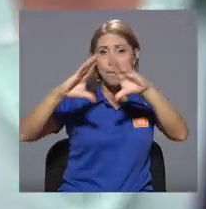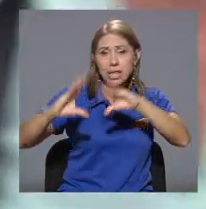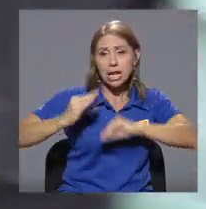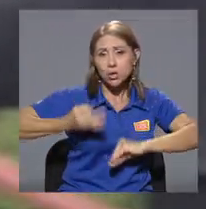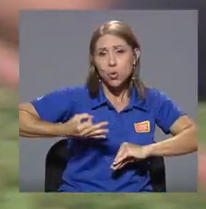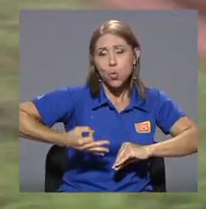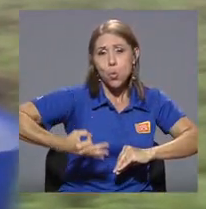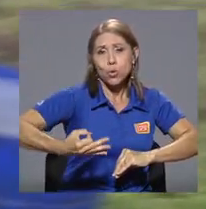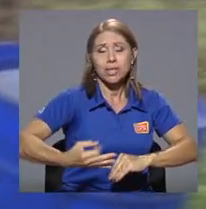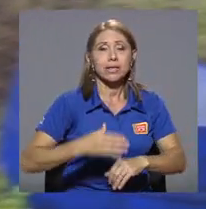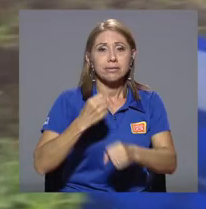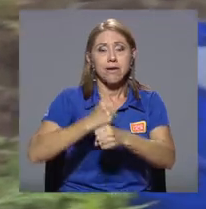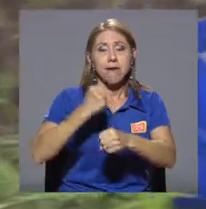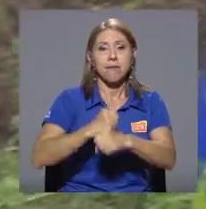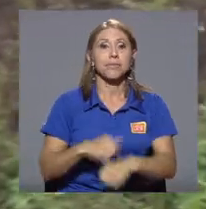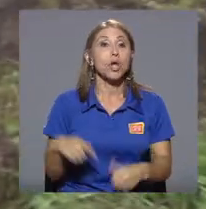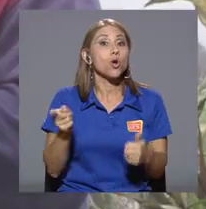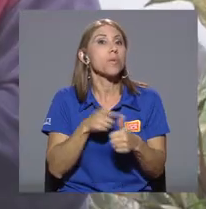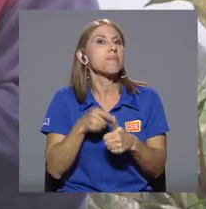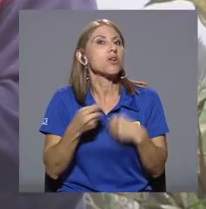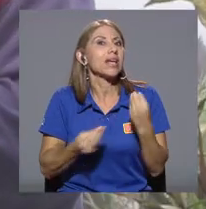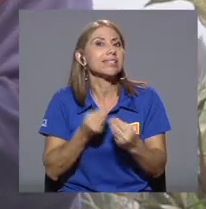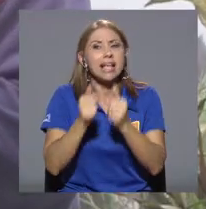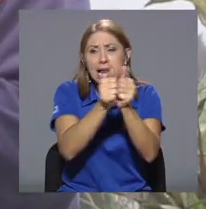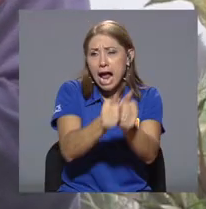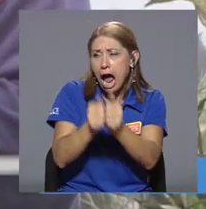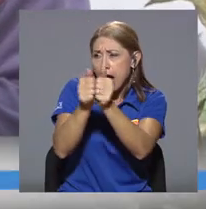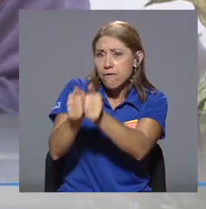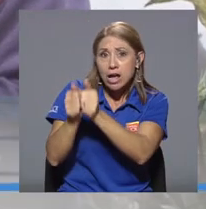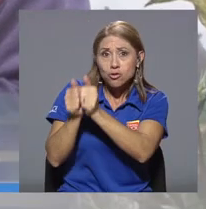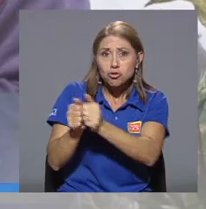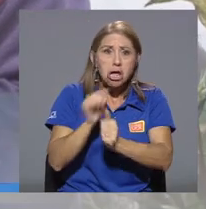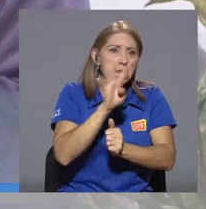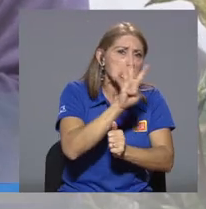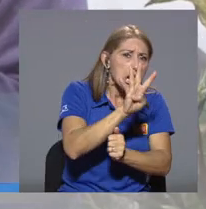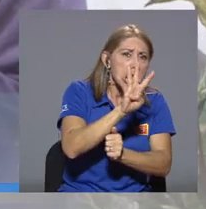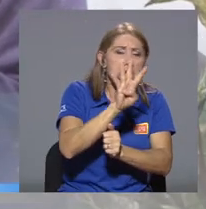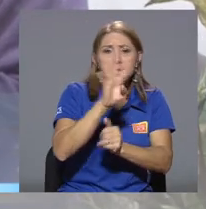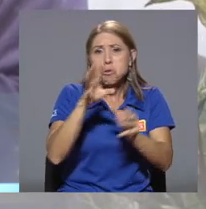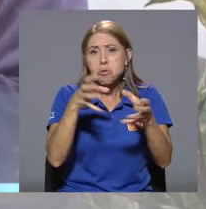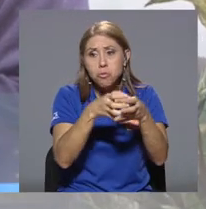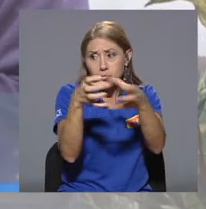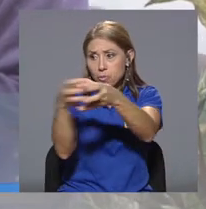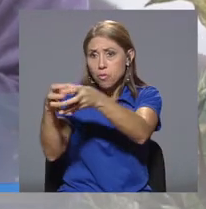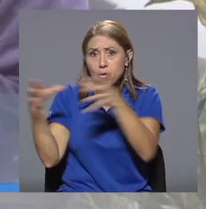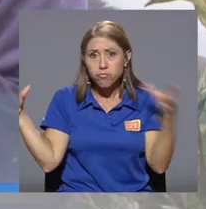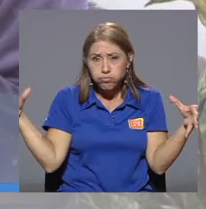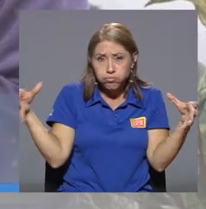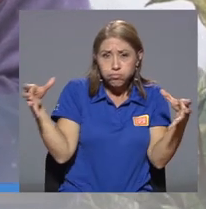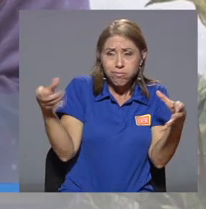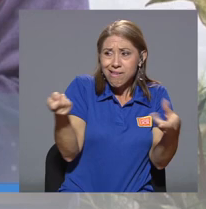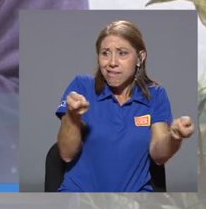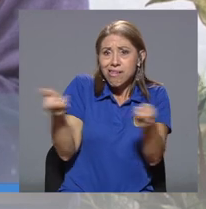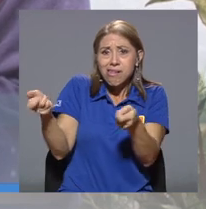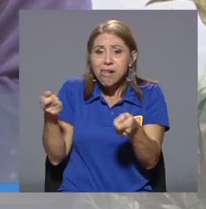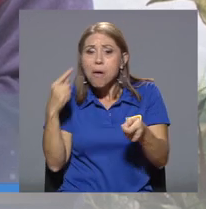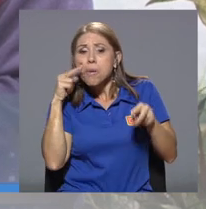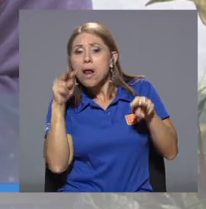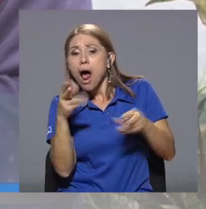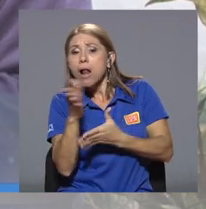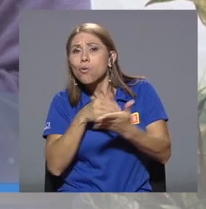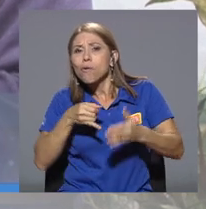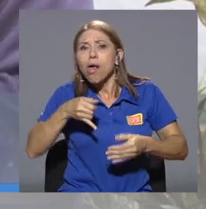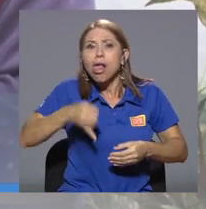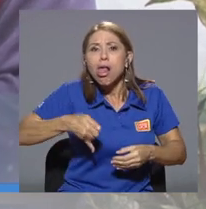semana. Primero que tenemos que hacer es recoger los caballos, los 3-4 grupos que hayan. Después los revisamos, que no haya ninguno renco, si hay alguno